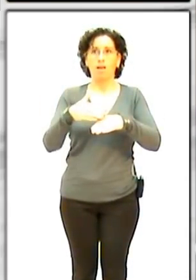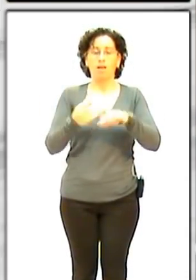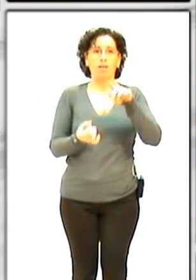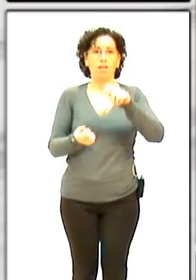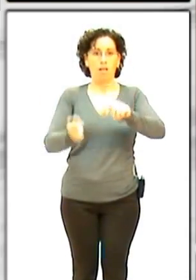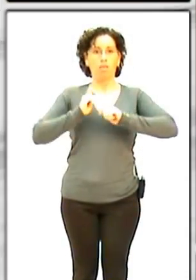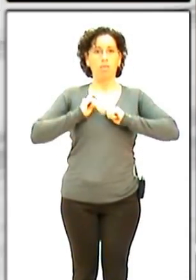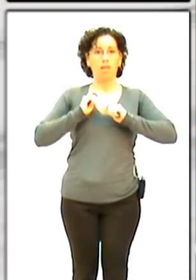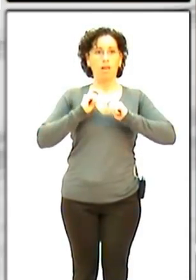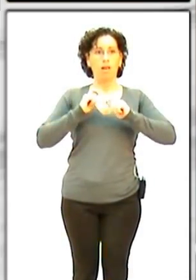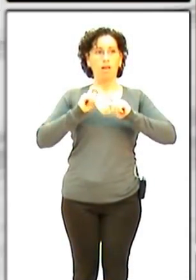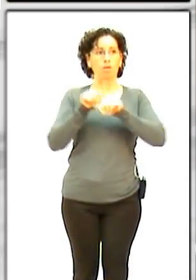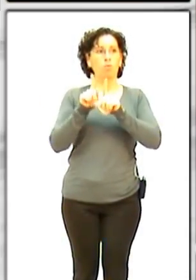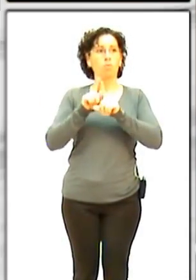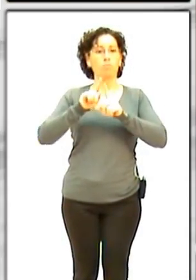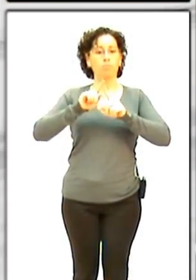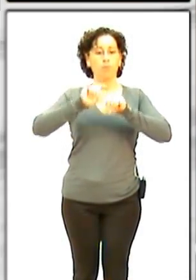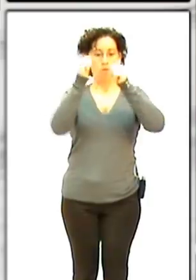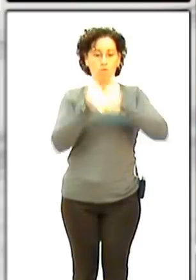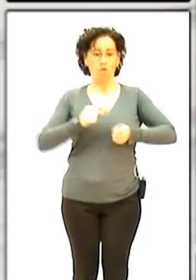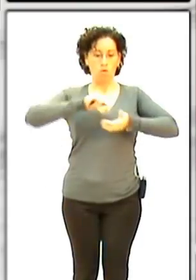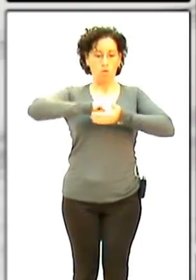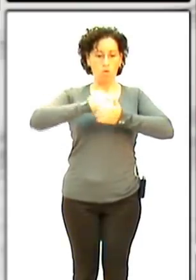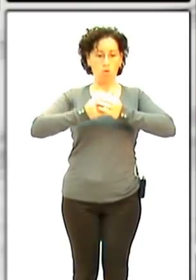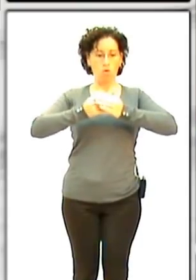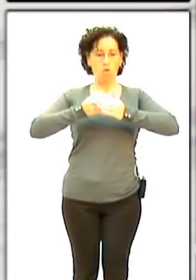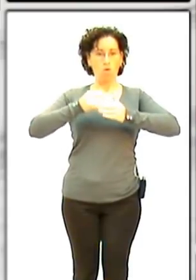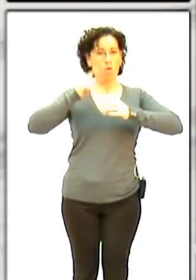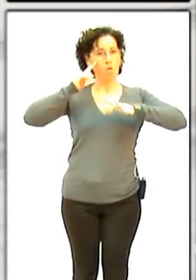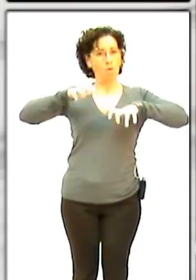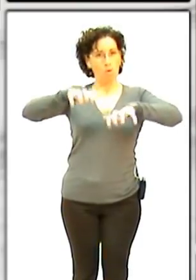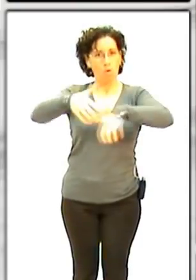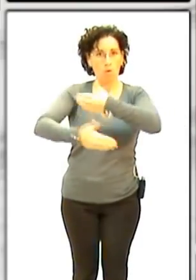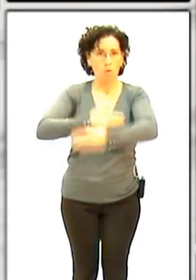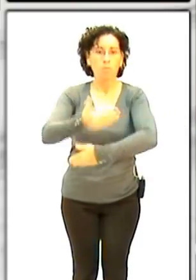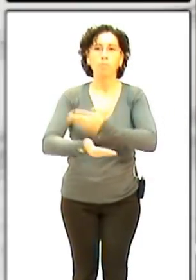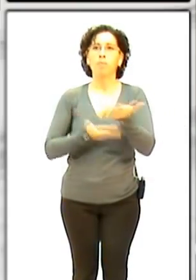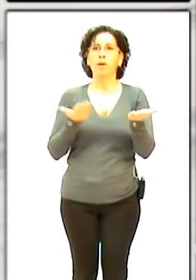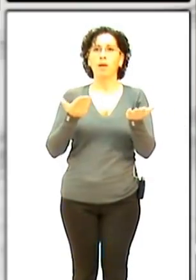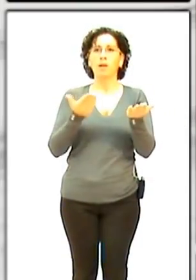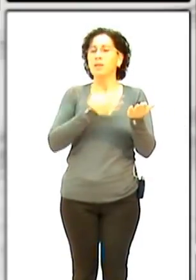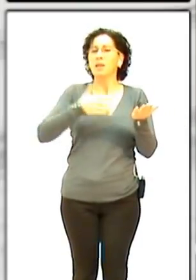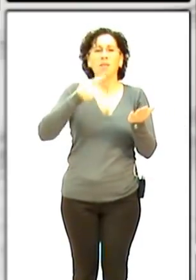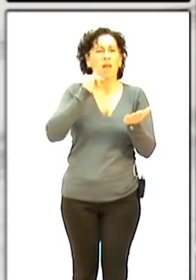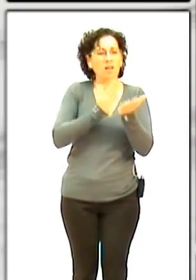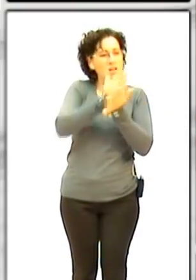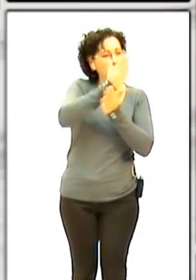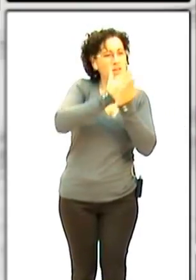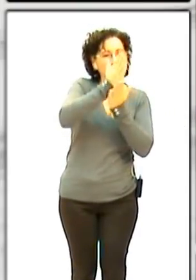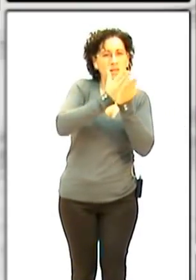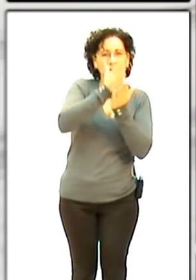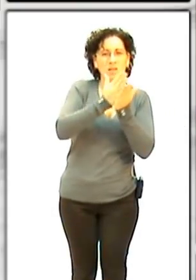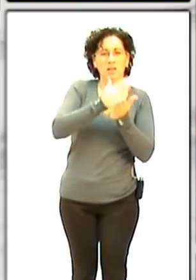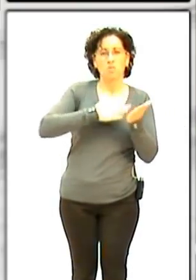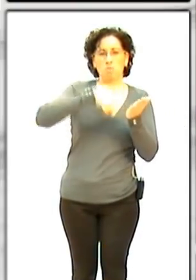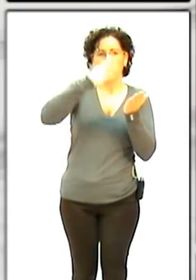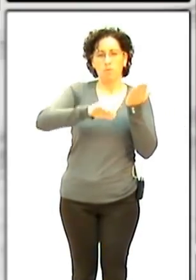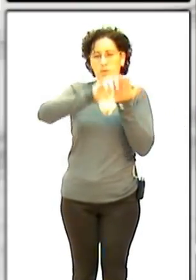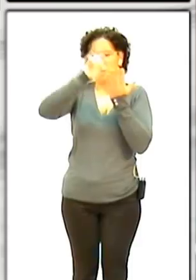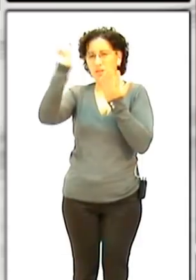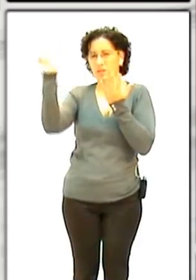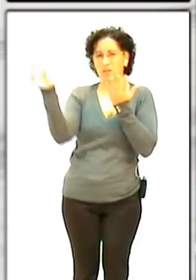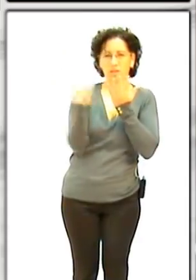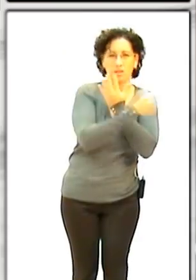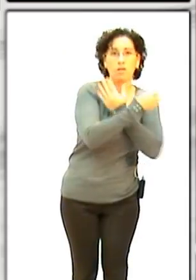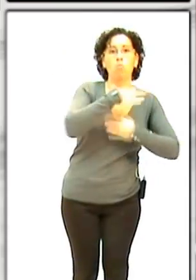crear una metodología de aprendizaje. Hay una cantidad infinita de posibilidades que se pueden asociar a la